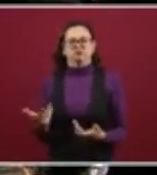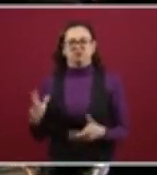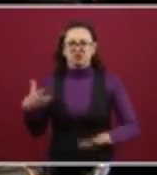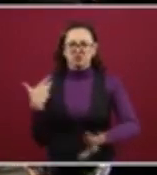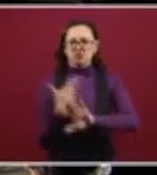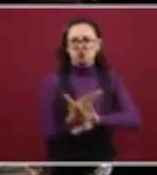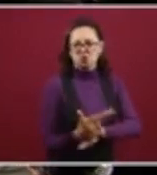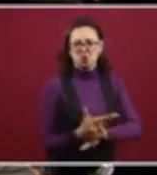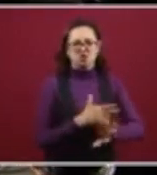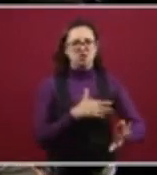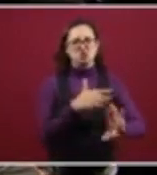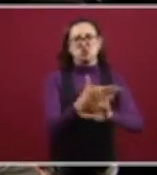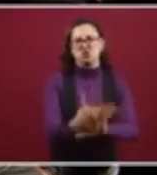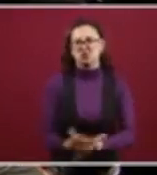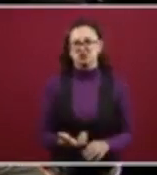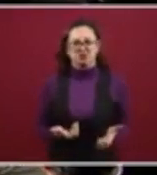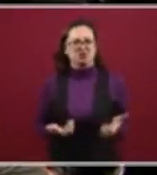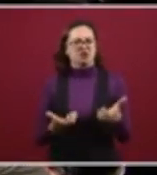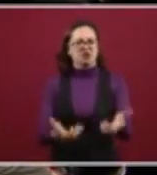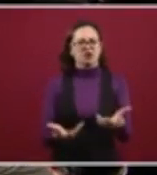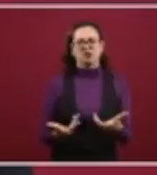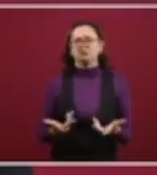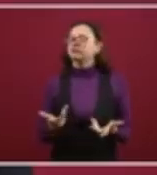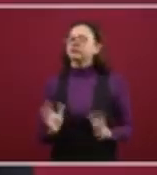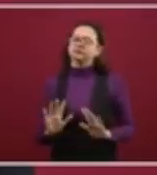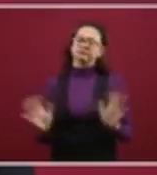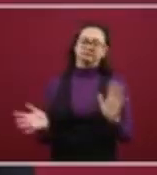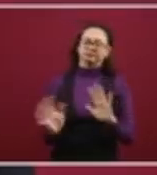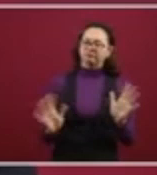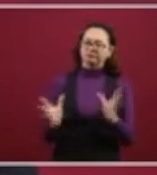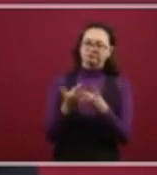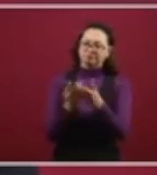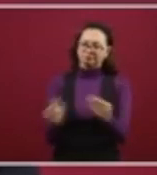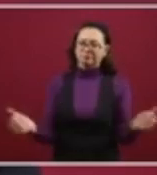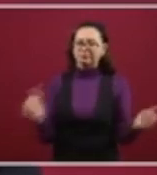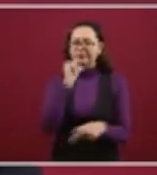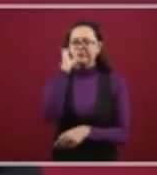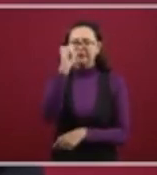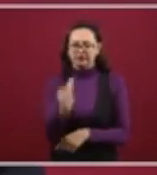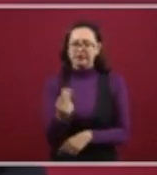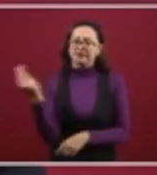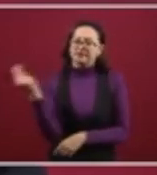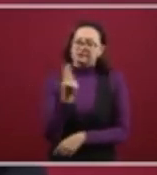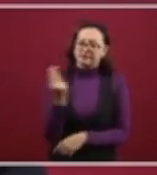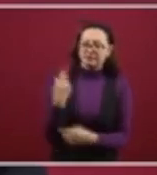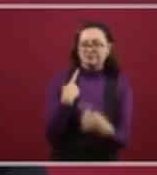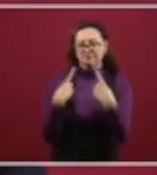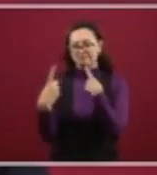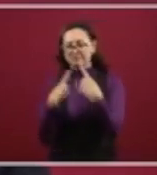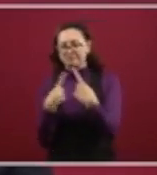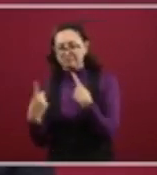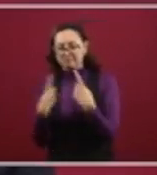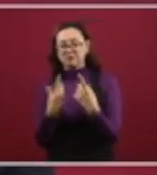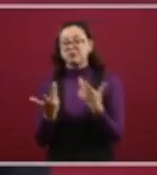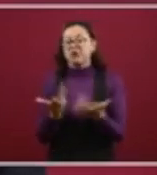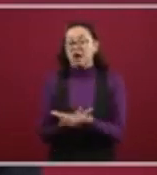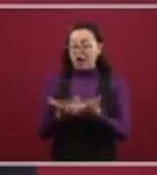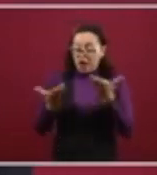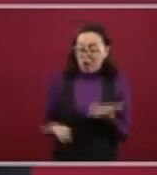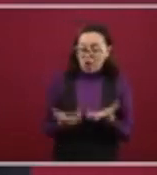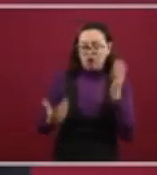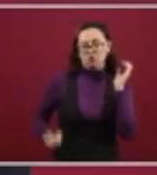de afectar las vías públicas como estos temas se van a resolver. Lo importante es que se entienda que el cambio en la forma de